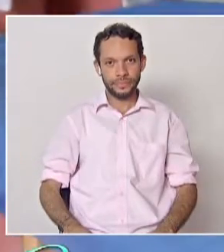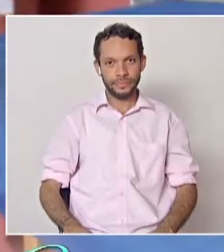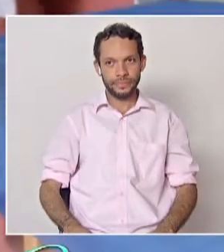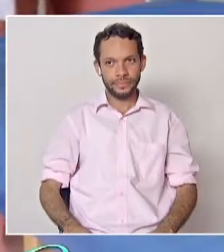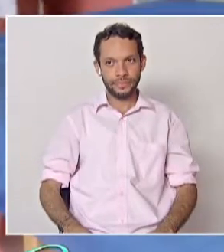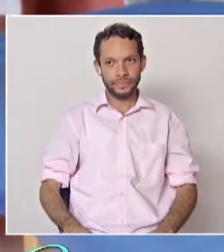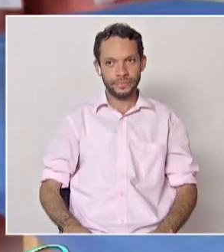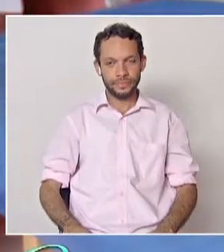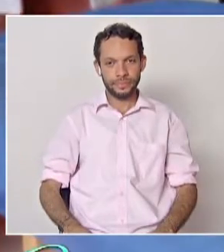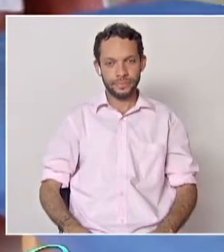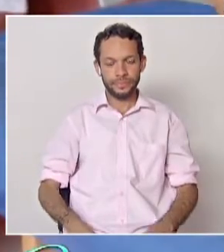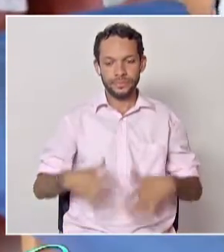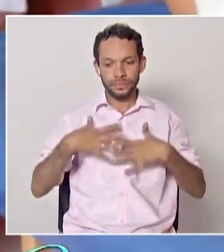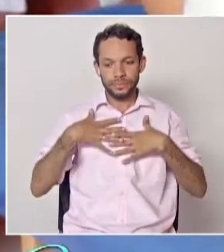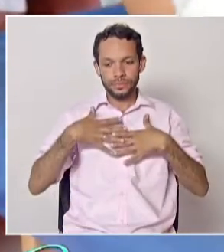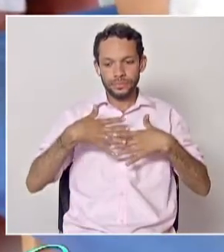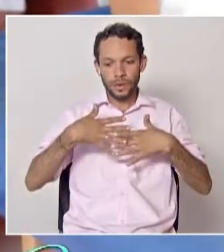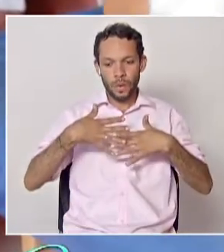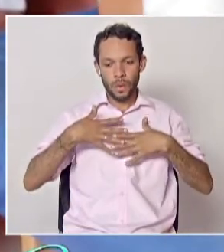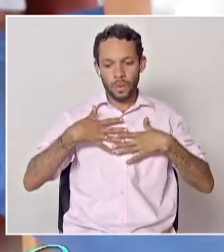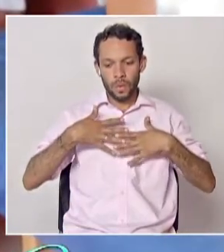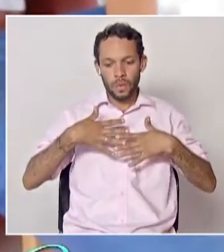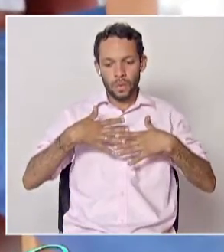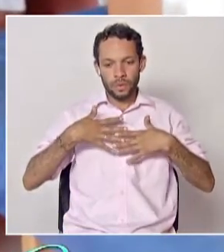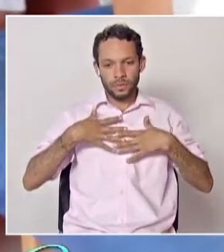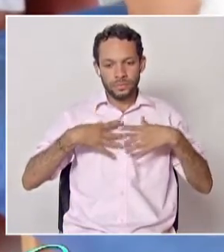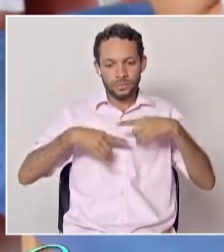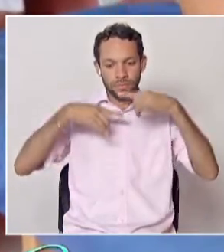Inhala, exhala.